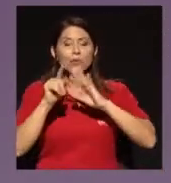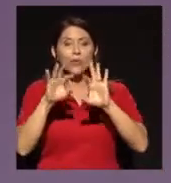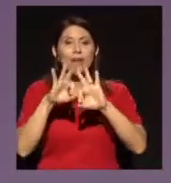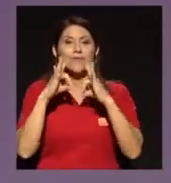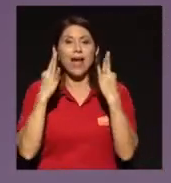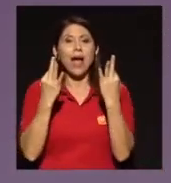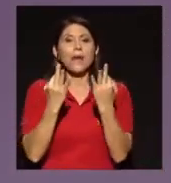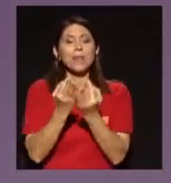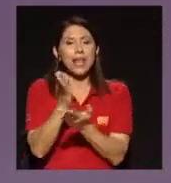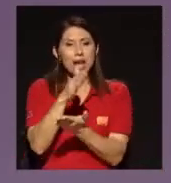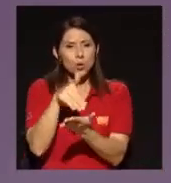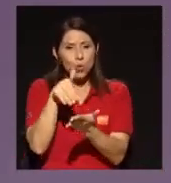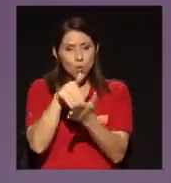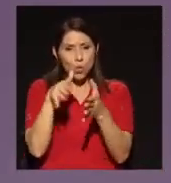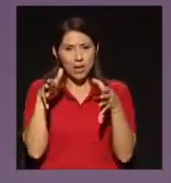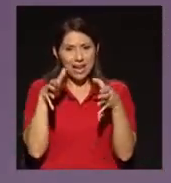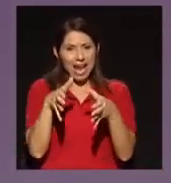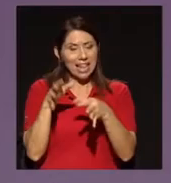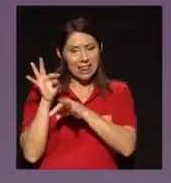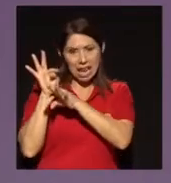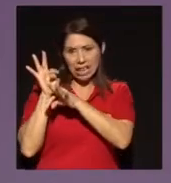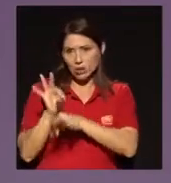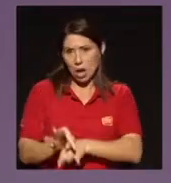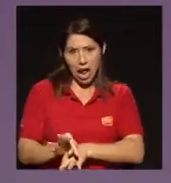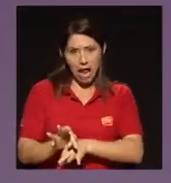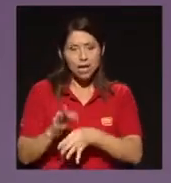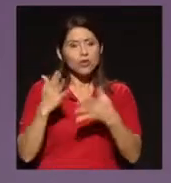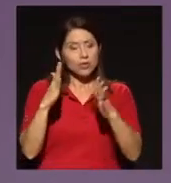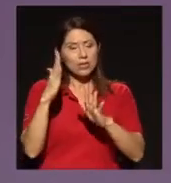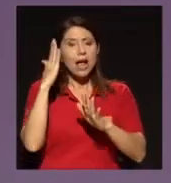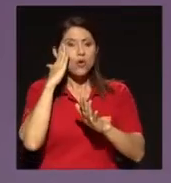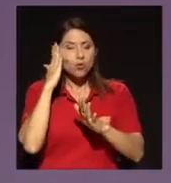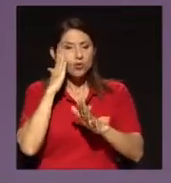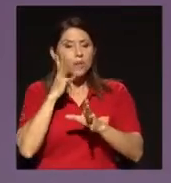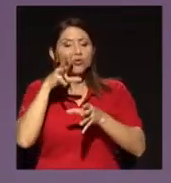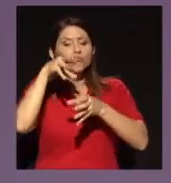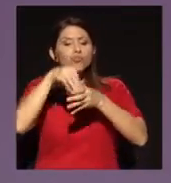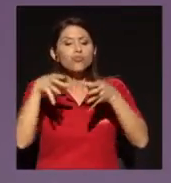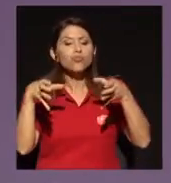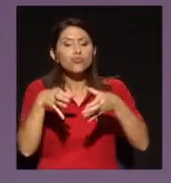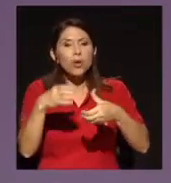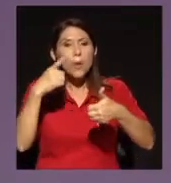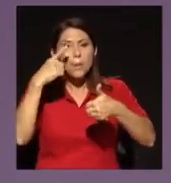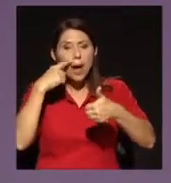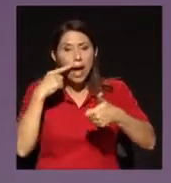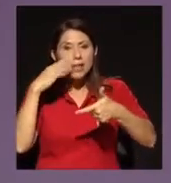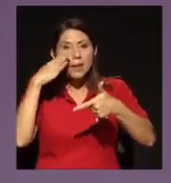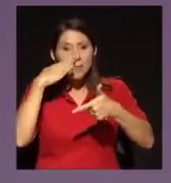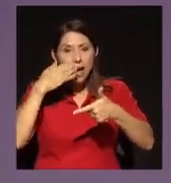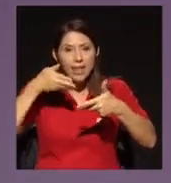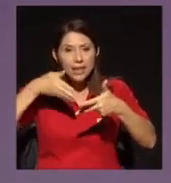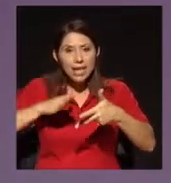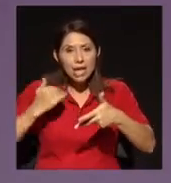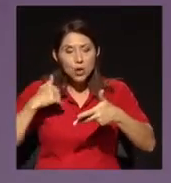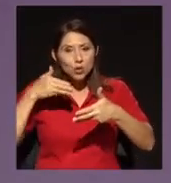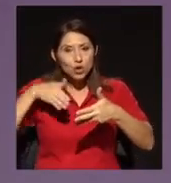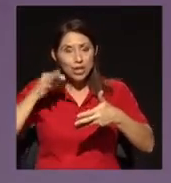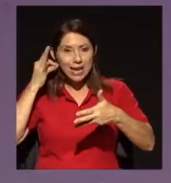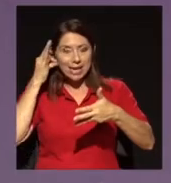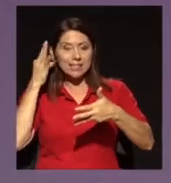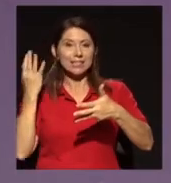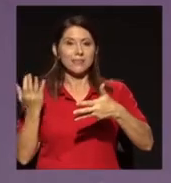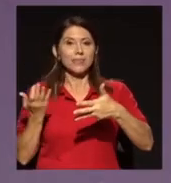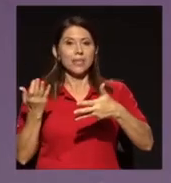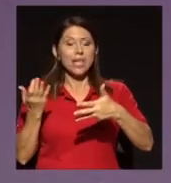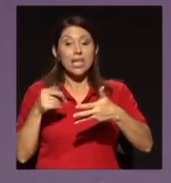familia nuclear, ¿verdad? Uh-huh. Tradicional, donde conocemos que es la composición de padre, madre, hijos, hijas,